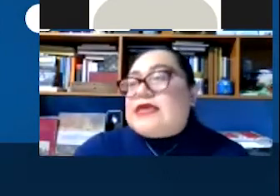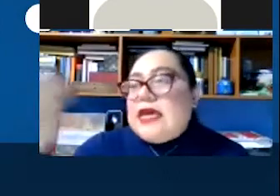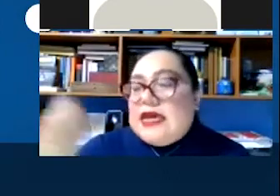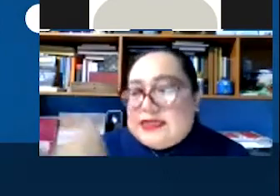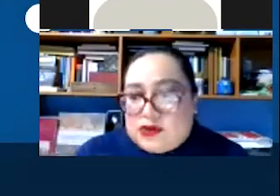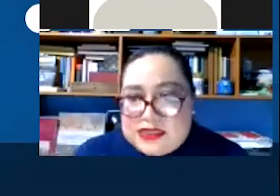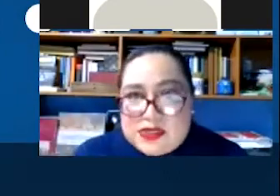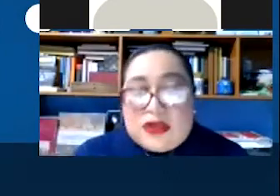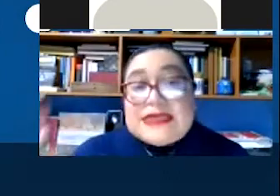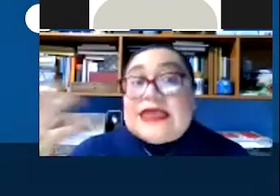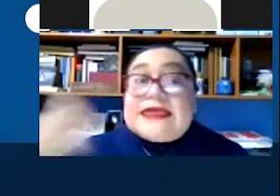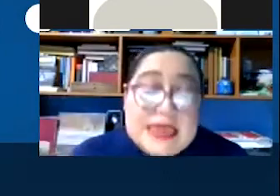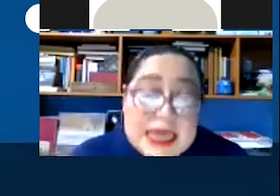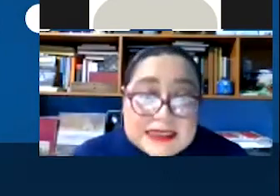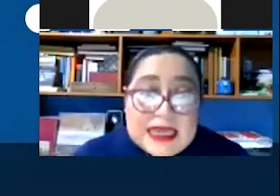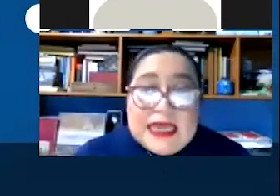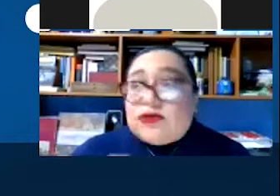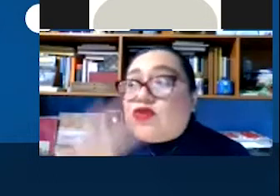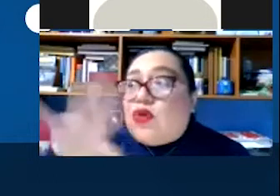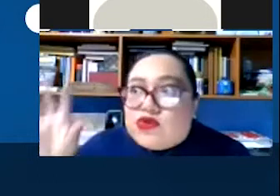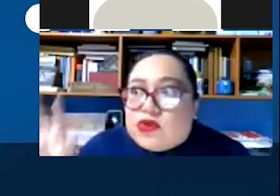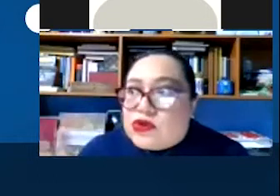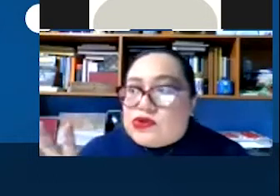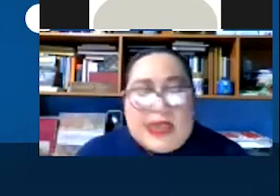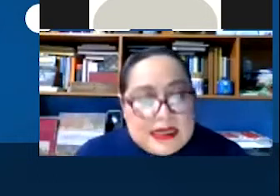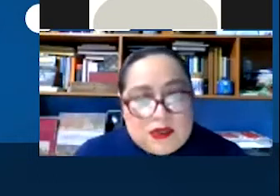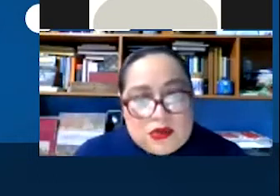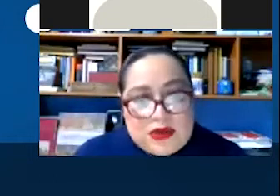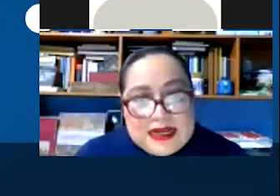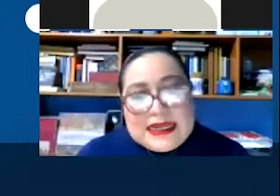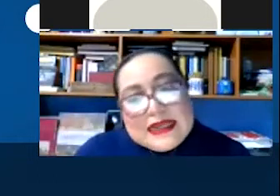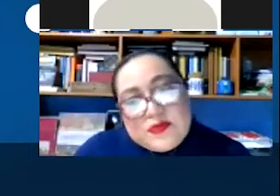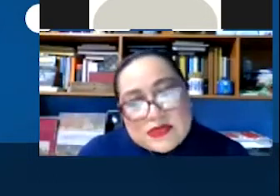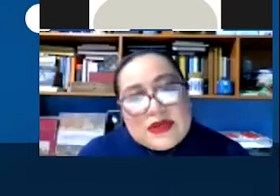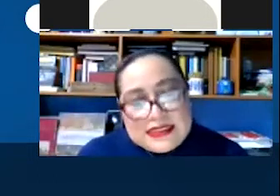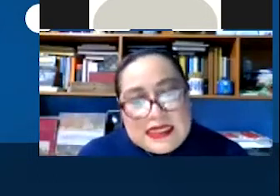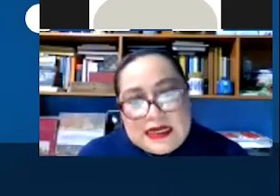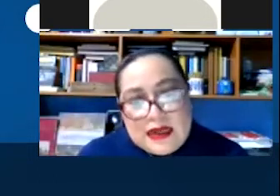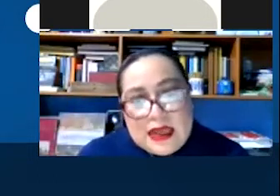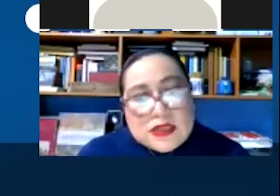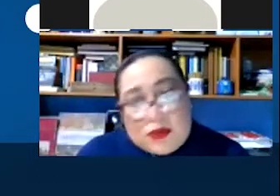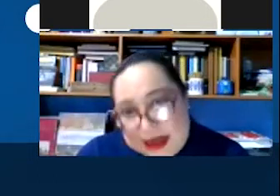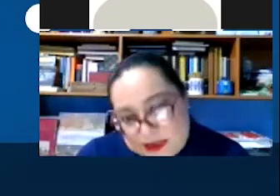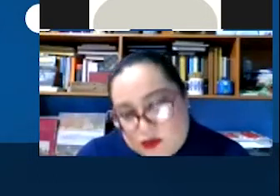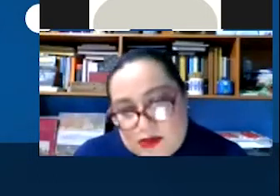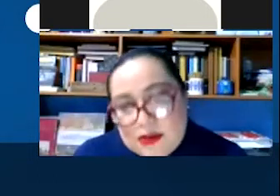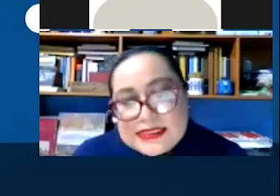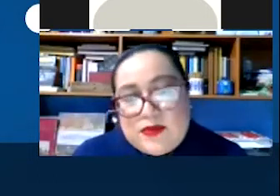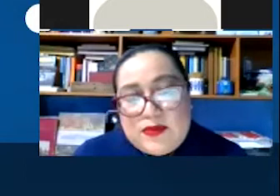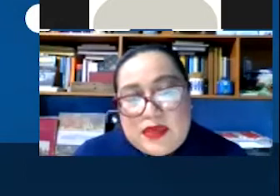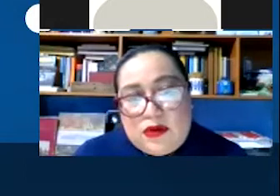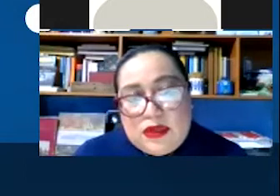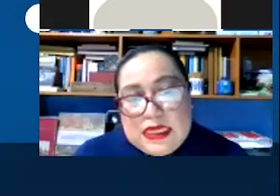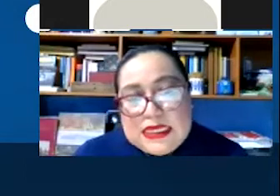percepciones, estas concepciones, estas ideas, estos constructos sociales y culturales que las personas tienen sobre la situación que